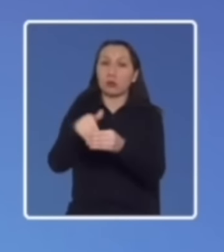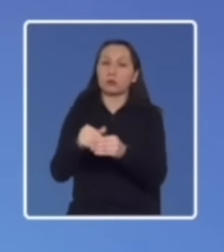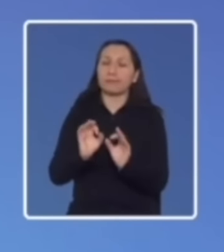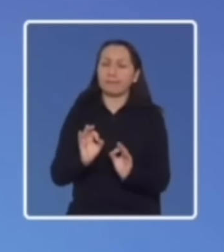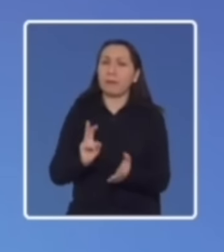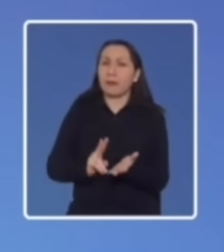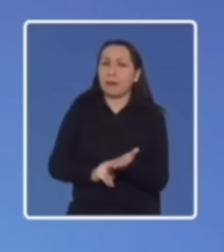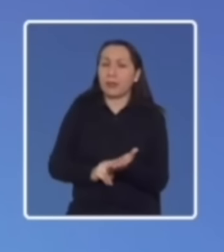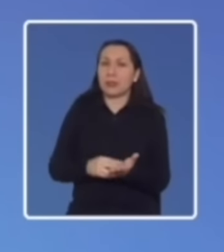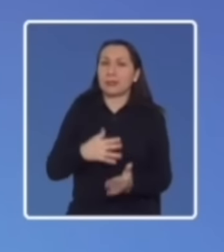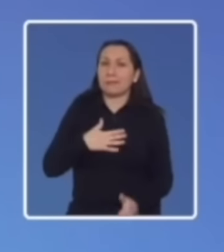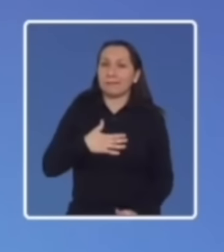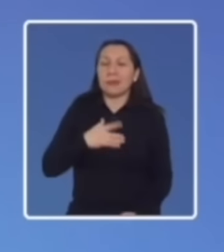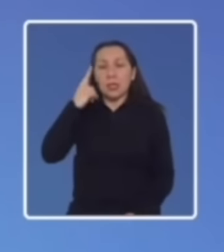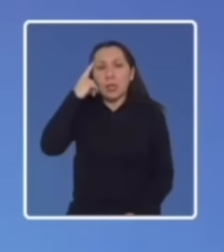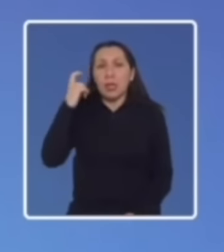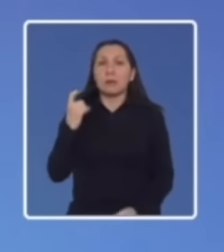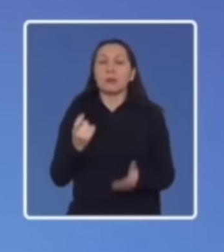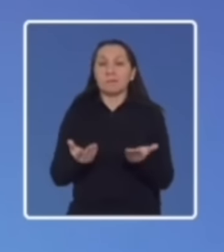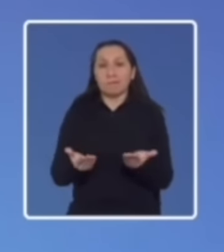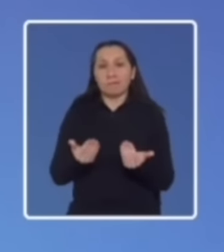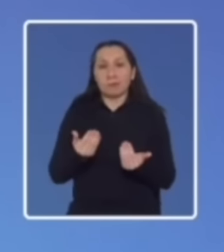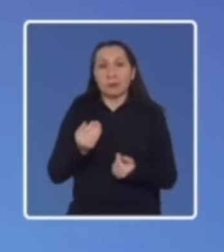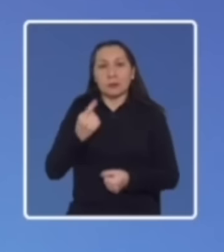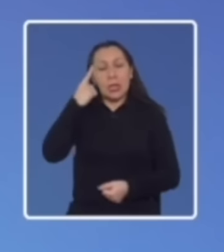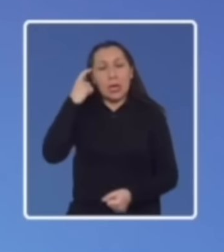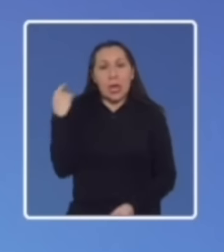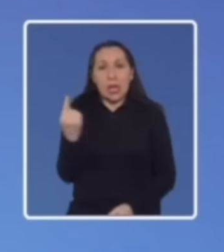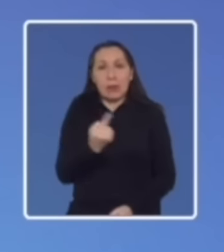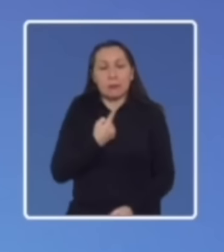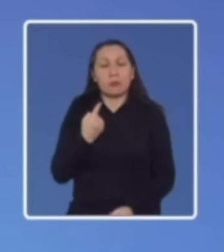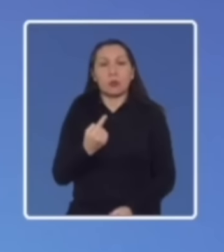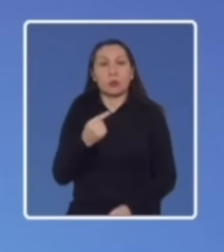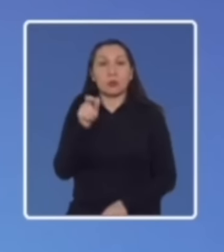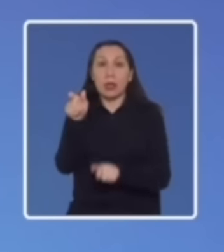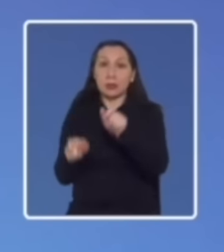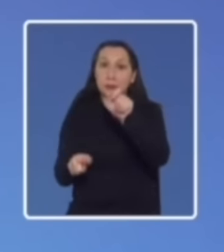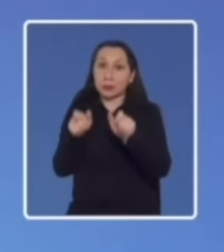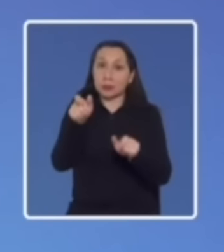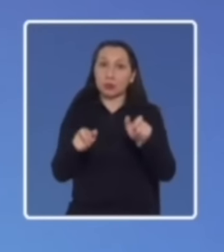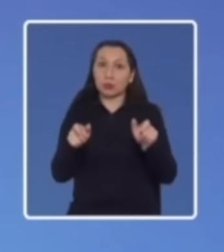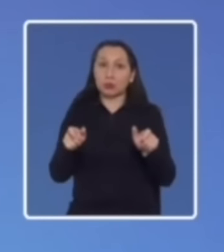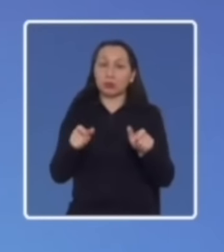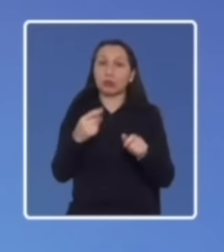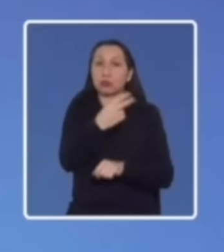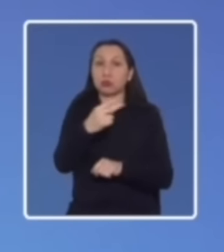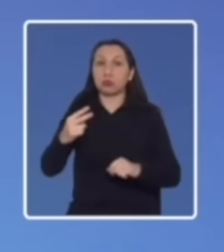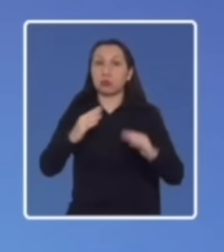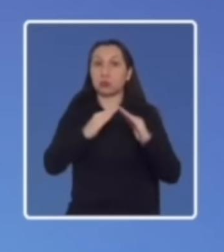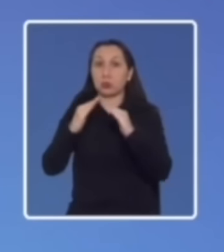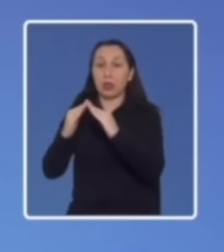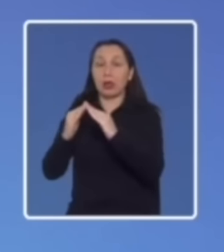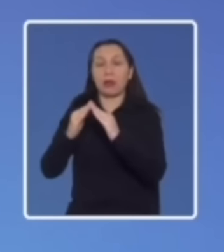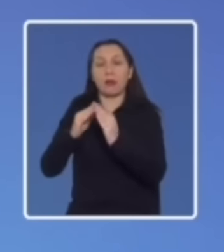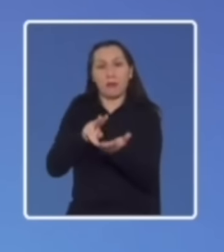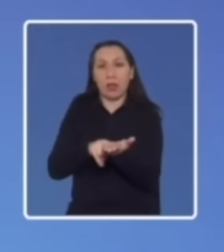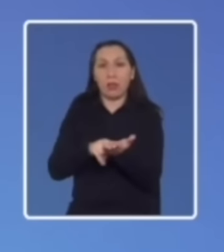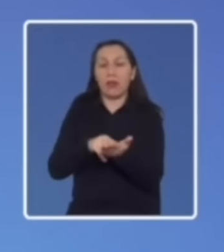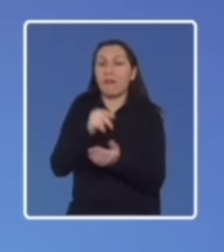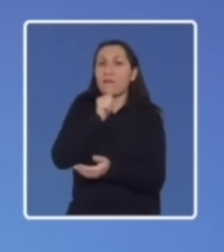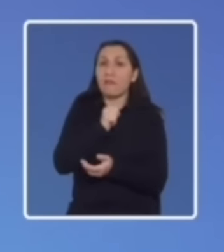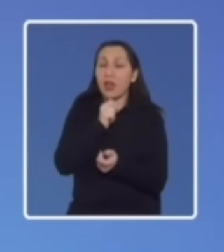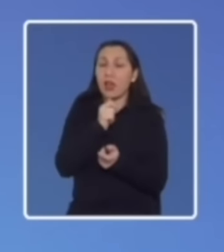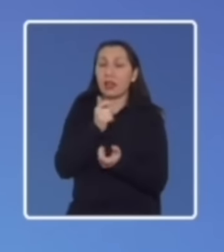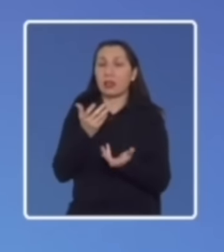sinceramente creemos que es necesario creemos que eh las personas en sus casas de verdad que les